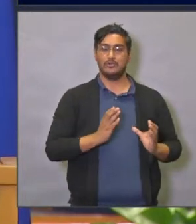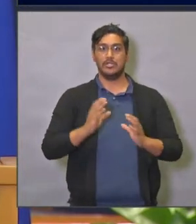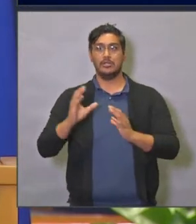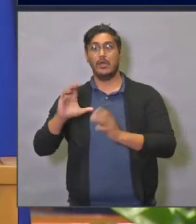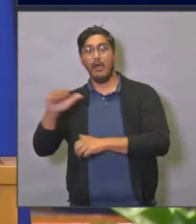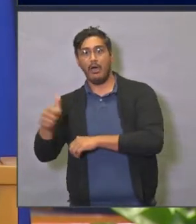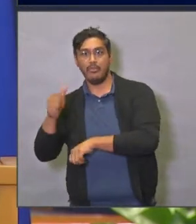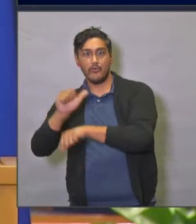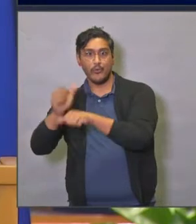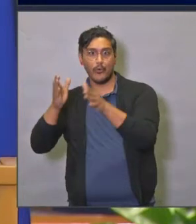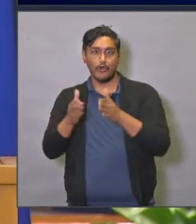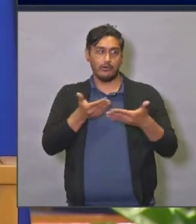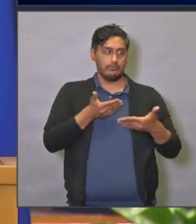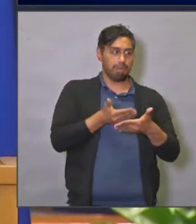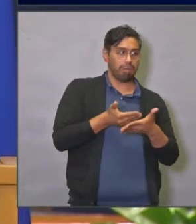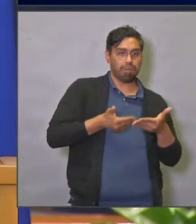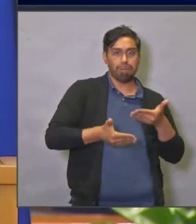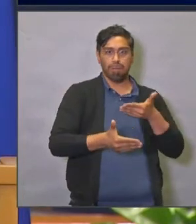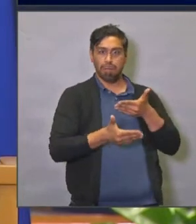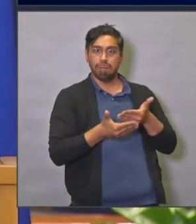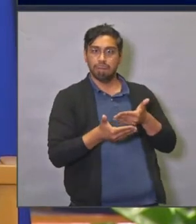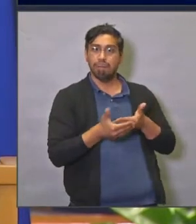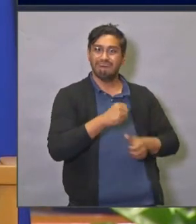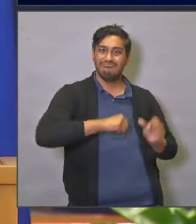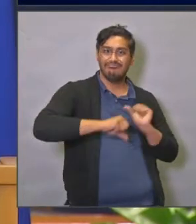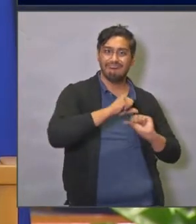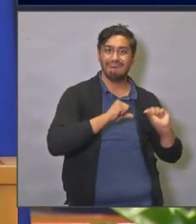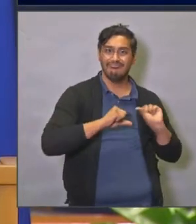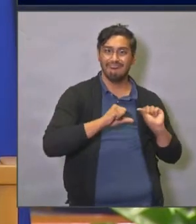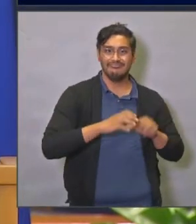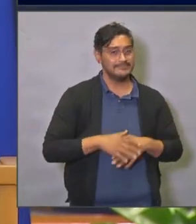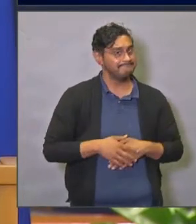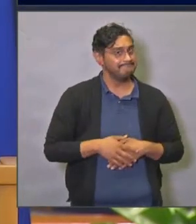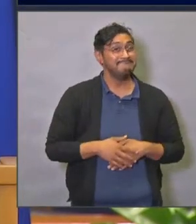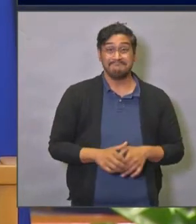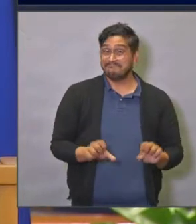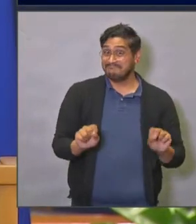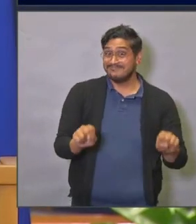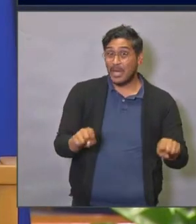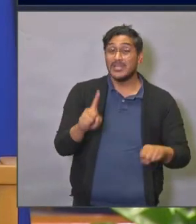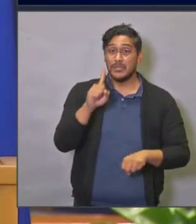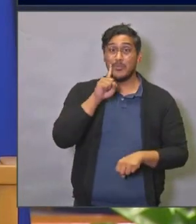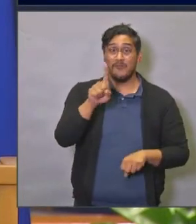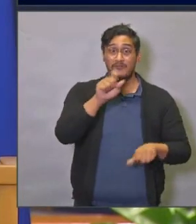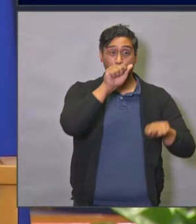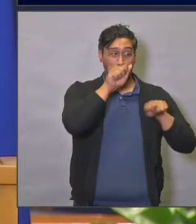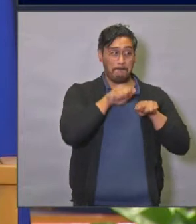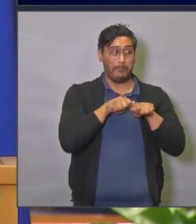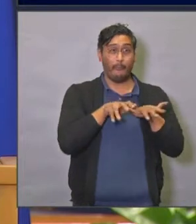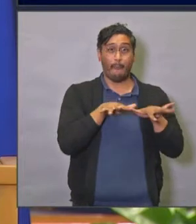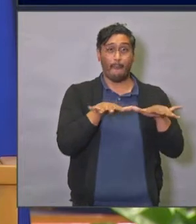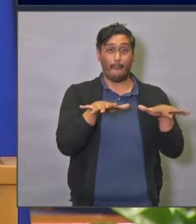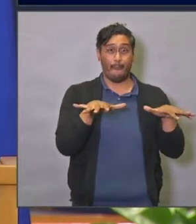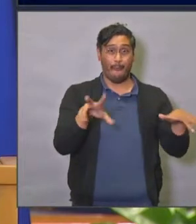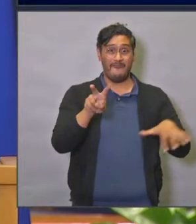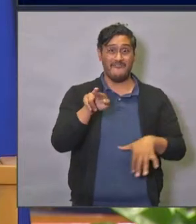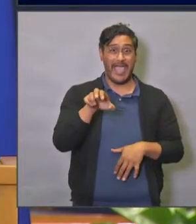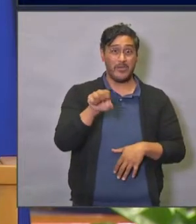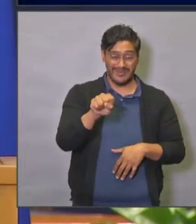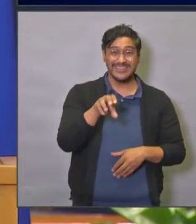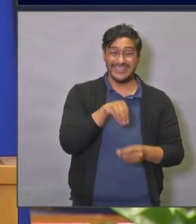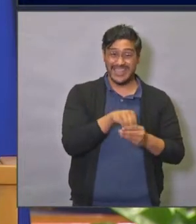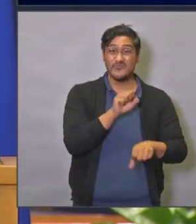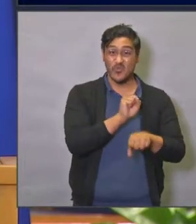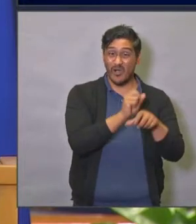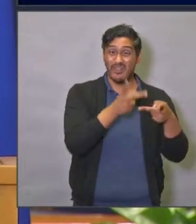exposición a COVID-19 se desconoce. Existe un potencial significativo de transmisión del virus en los lugares de